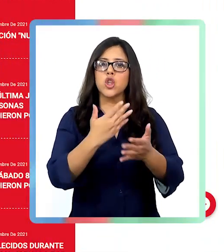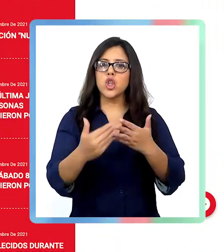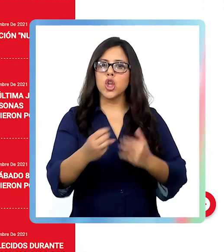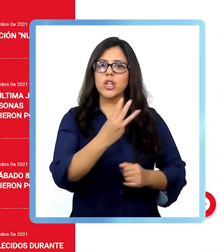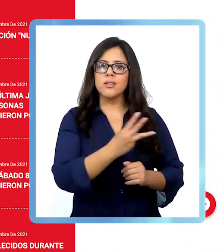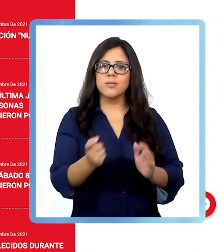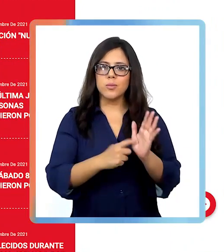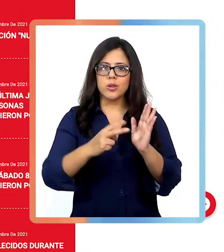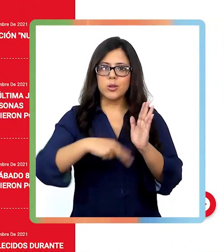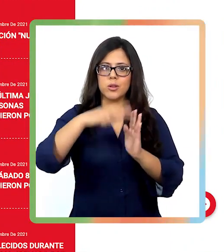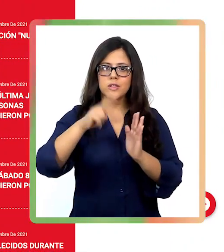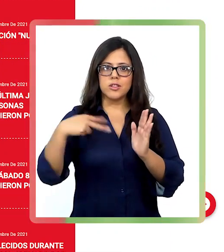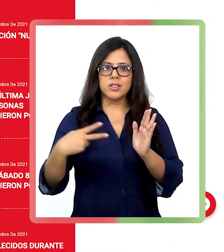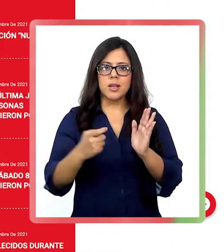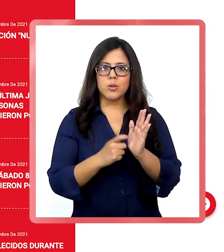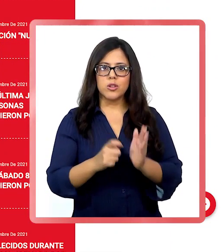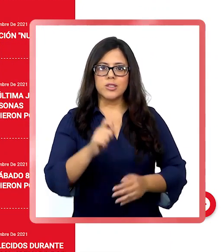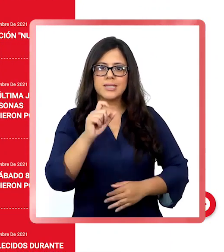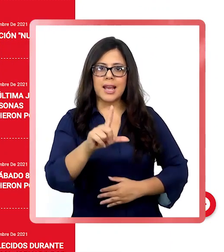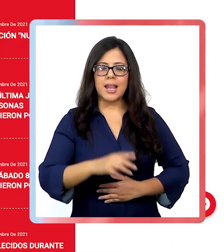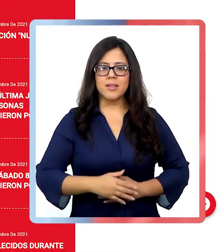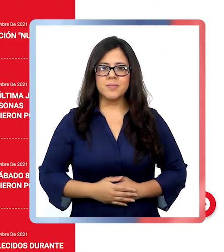Hay más información en